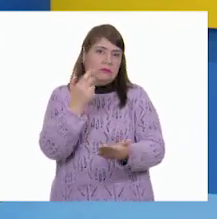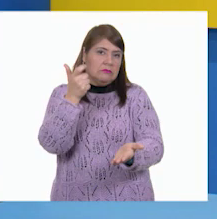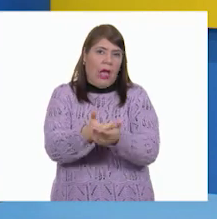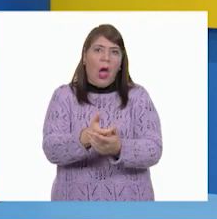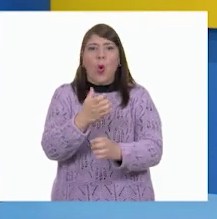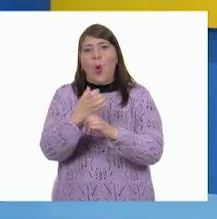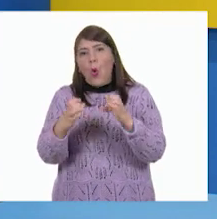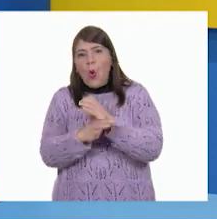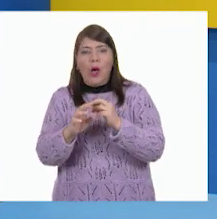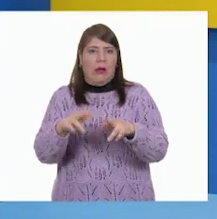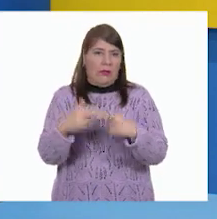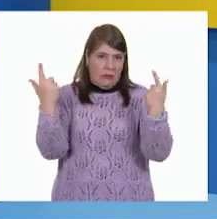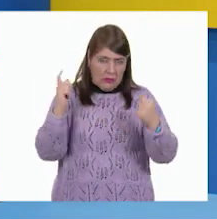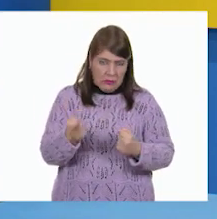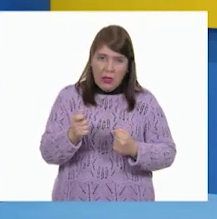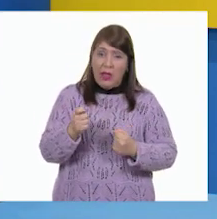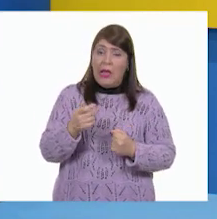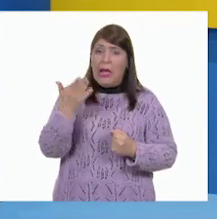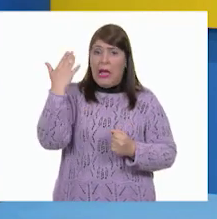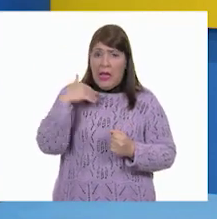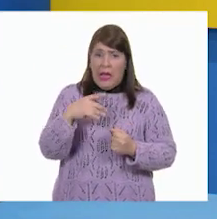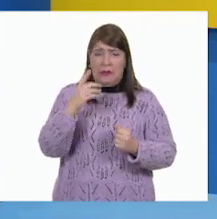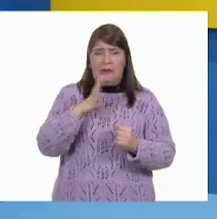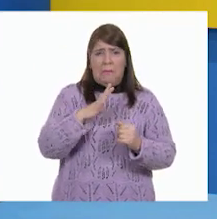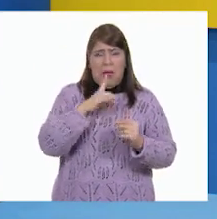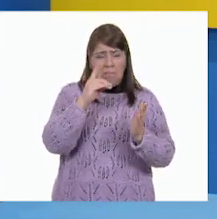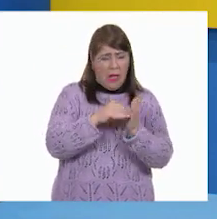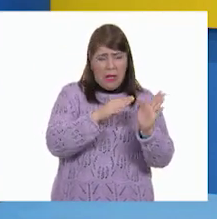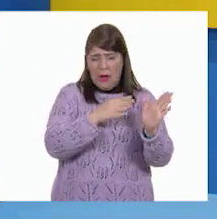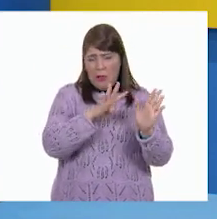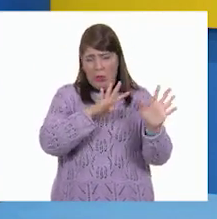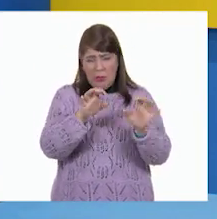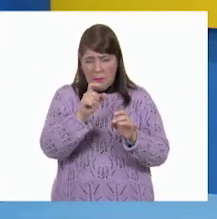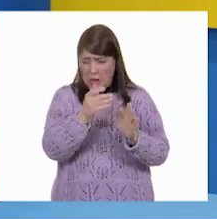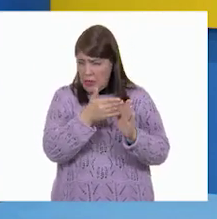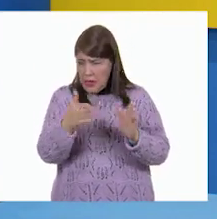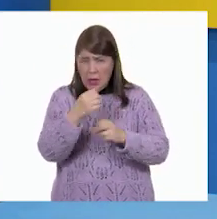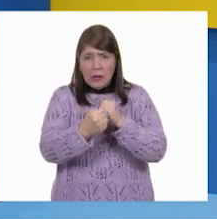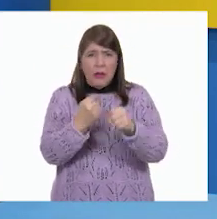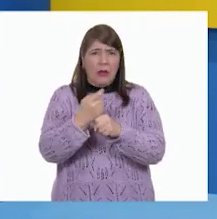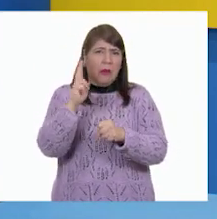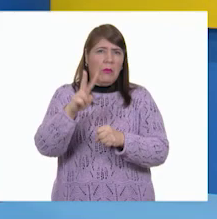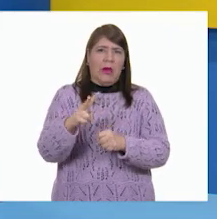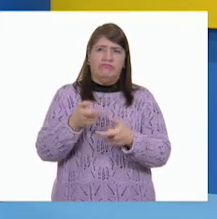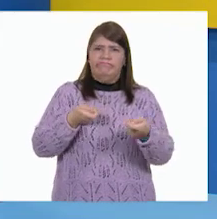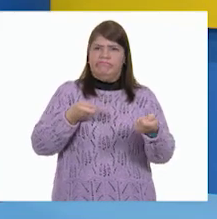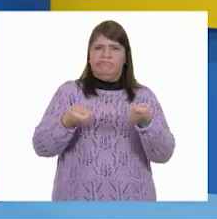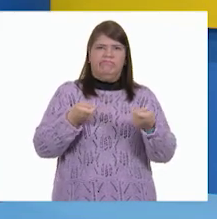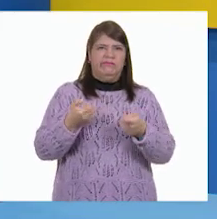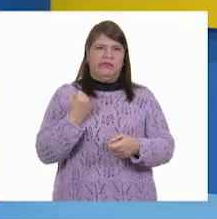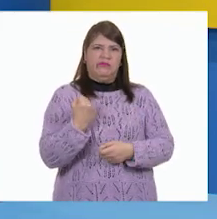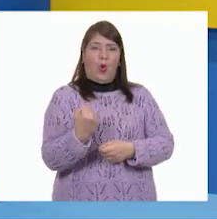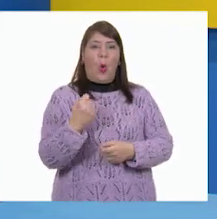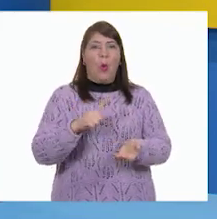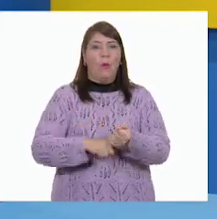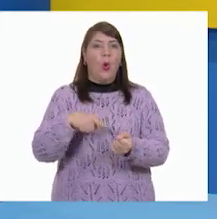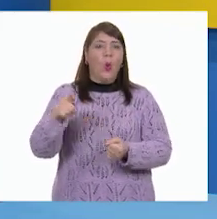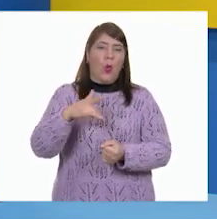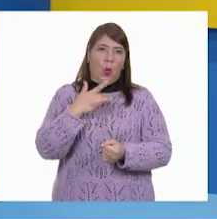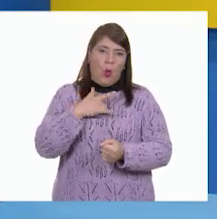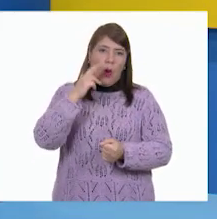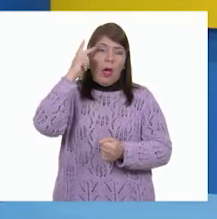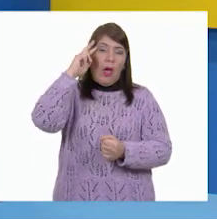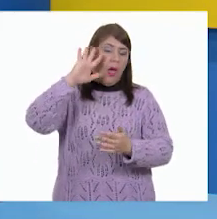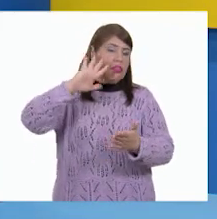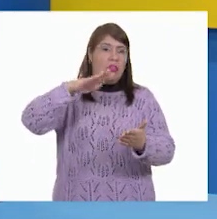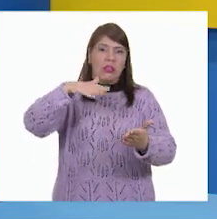del siglo XX era notoria la existencia de una dictadura económica y política que ya estaba decayendo. Las